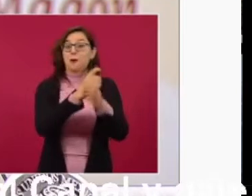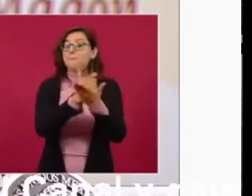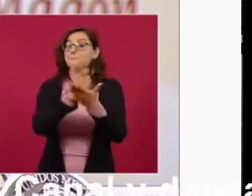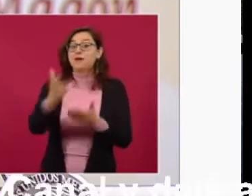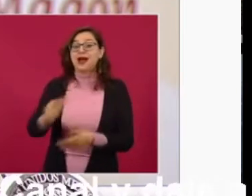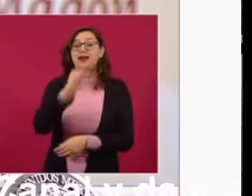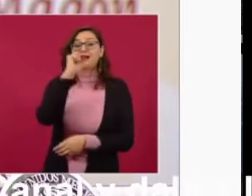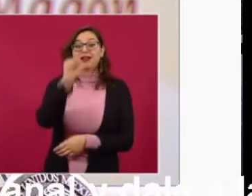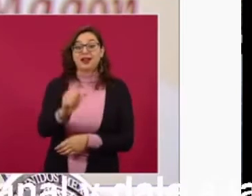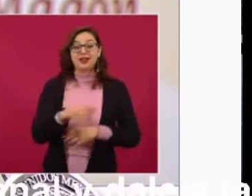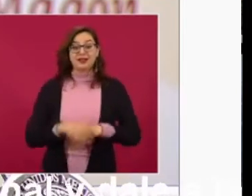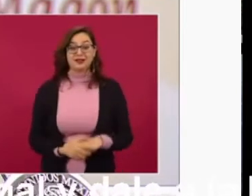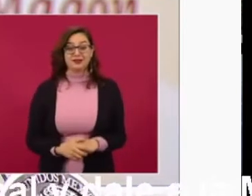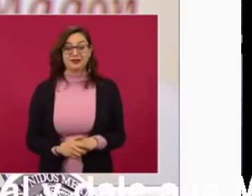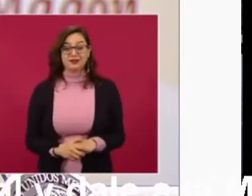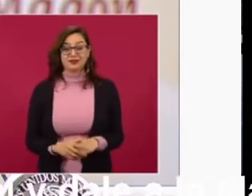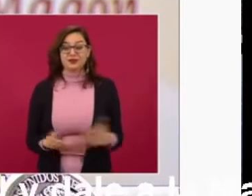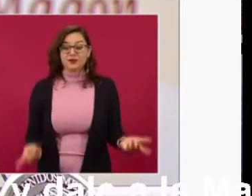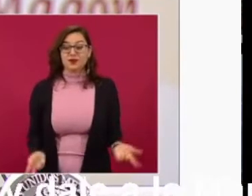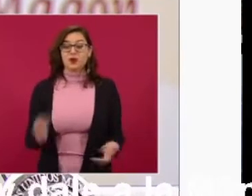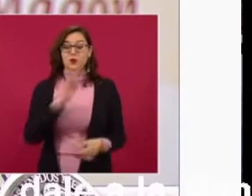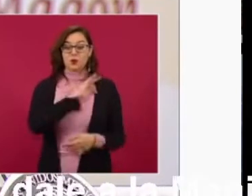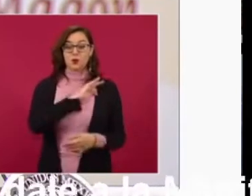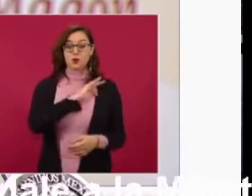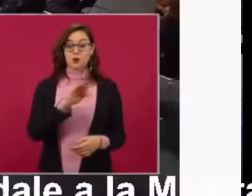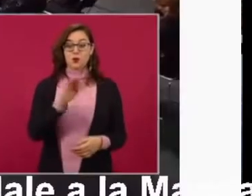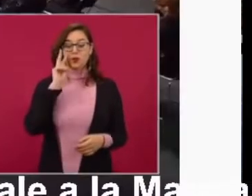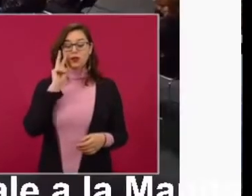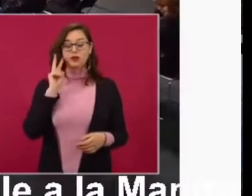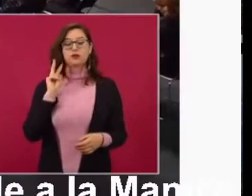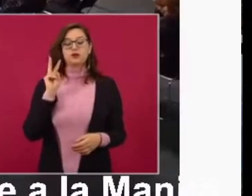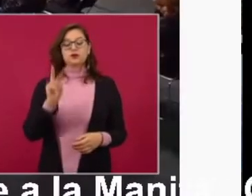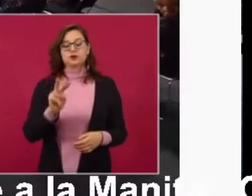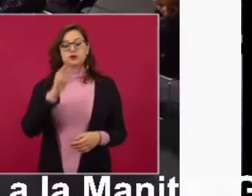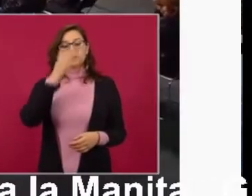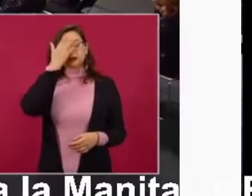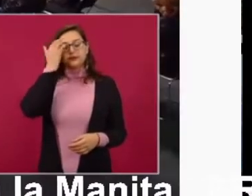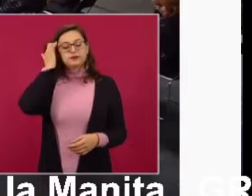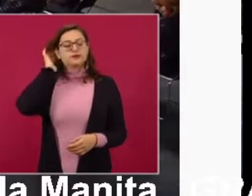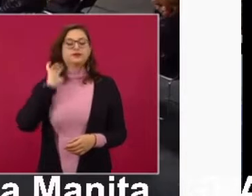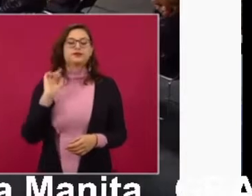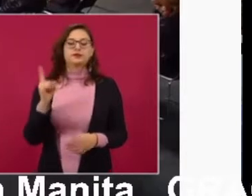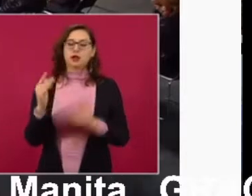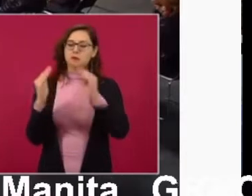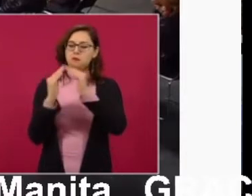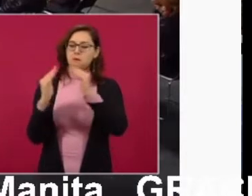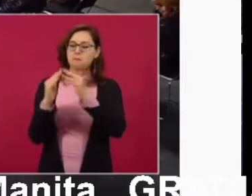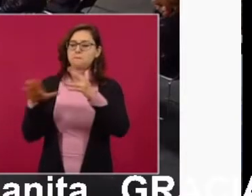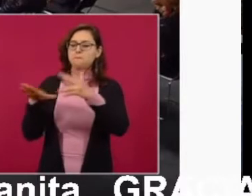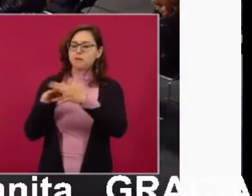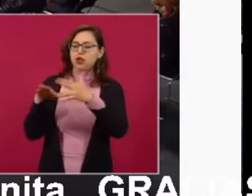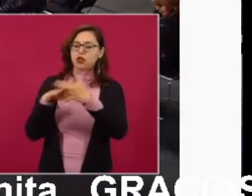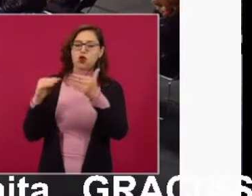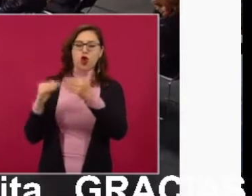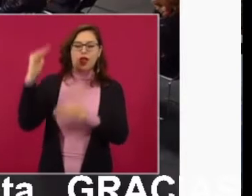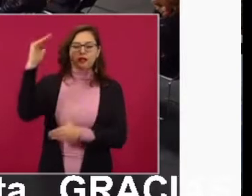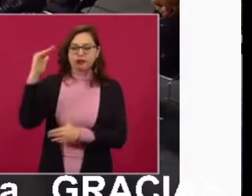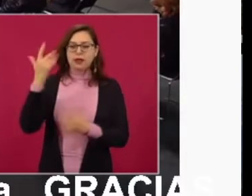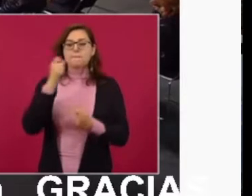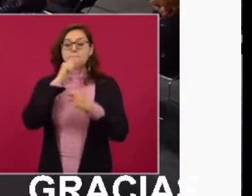ver el hogar en clase media media poco alta también paga dos pesos con 30 centavos